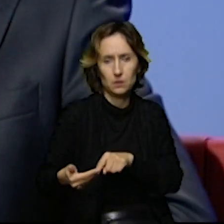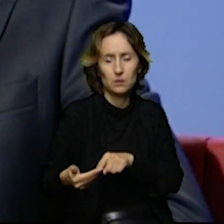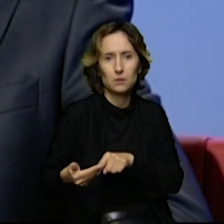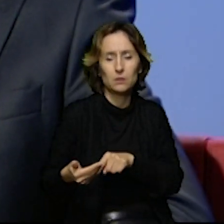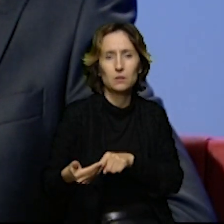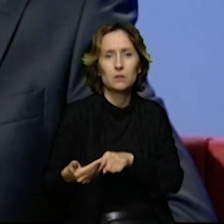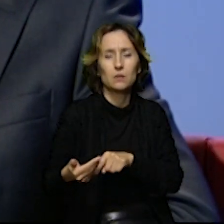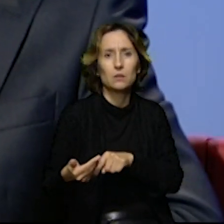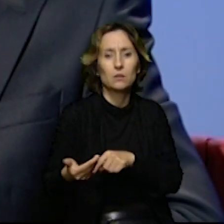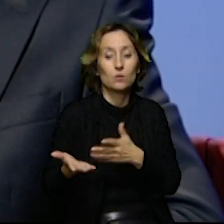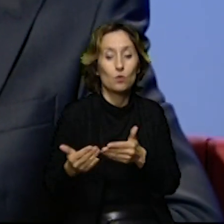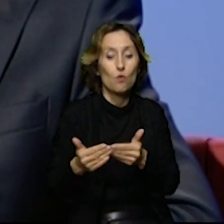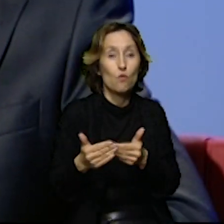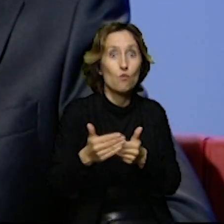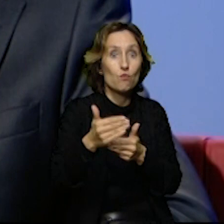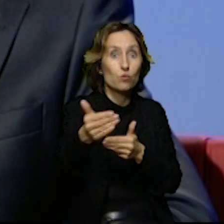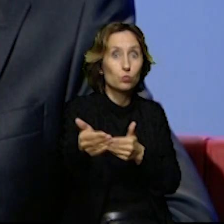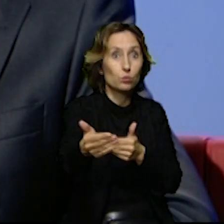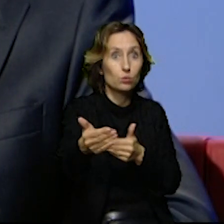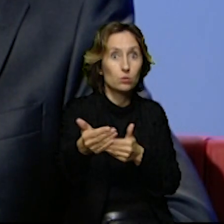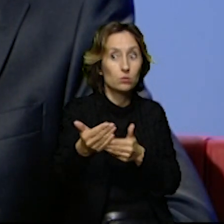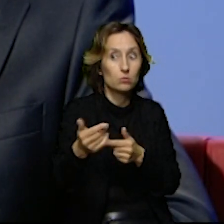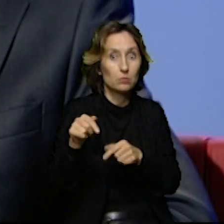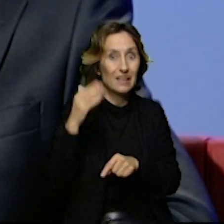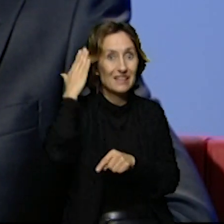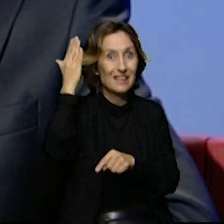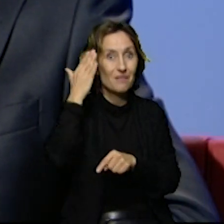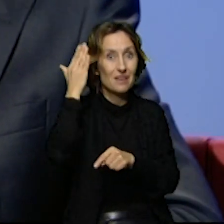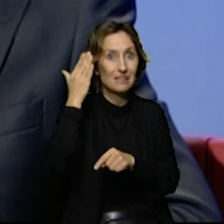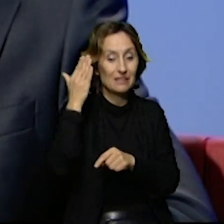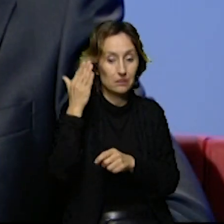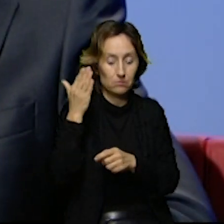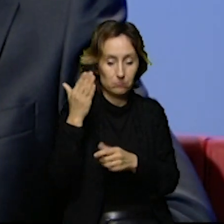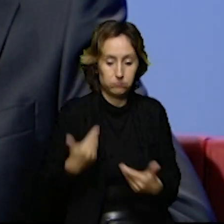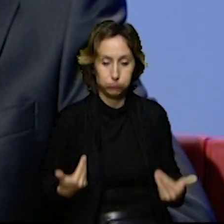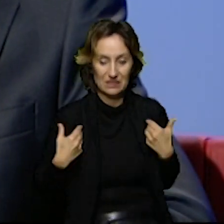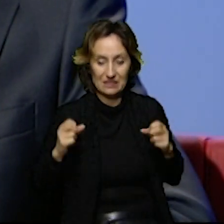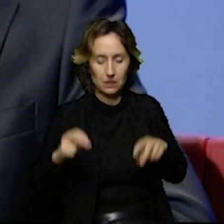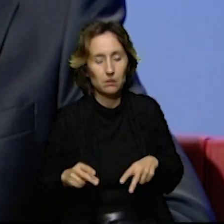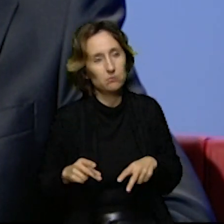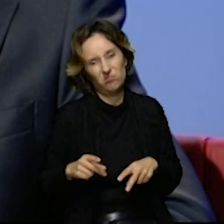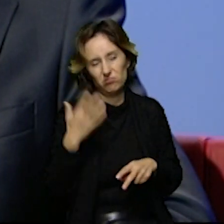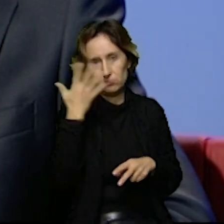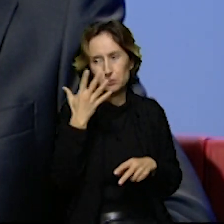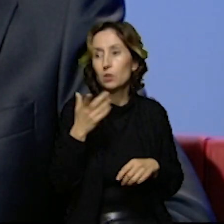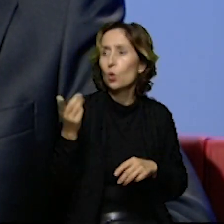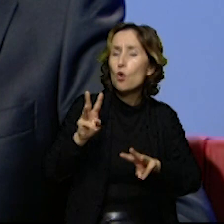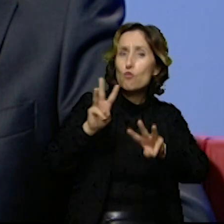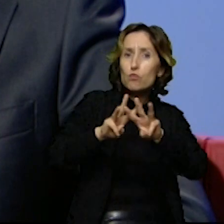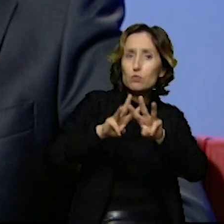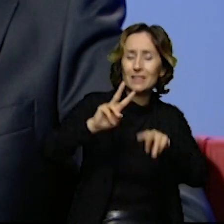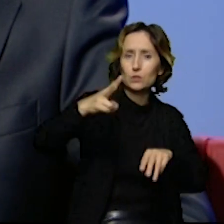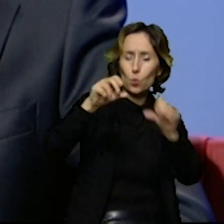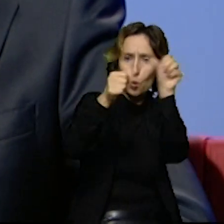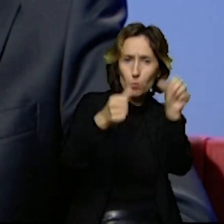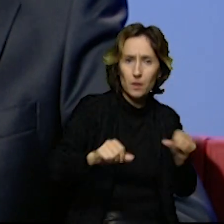que el futuro no lo tuviera también en su mano, ¿no? De manera que yo espero que sí. A Volkswagen llegó el segundo modelo, llegó